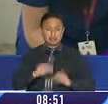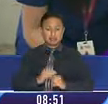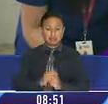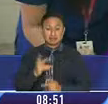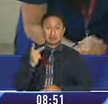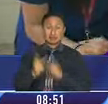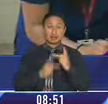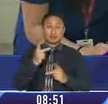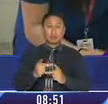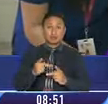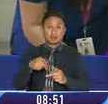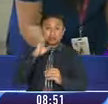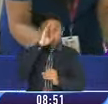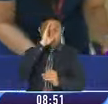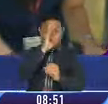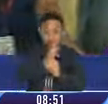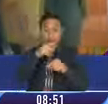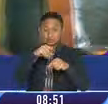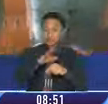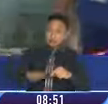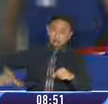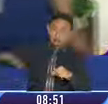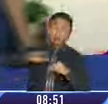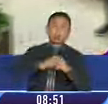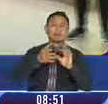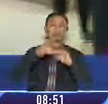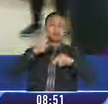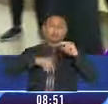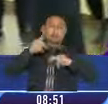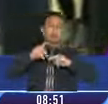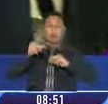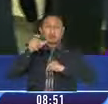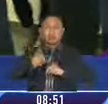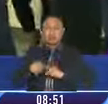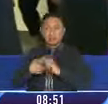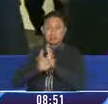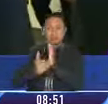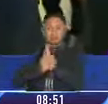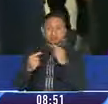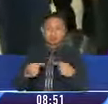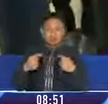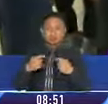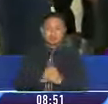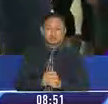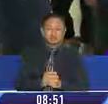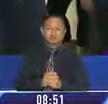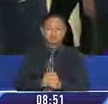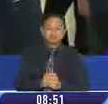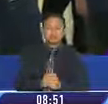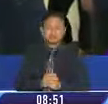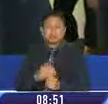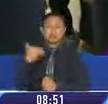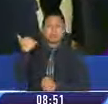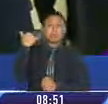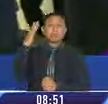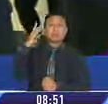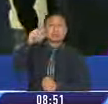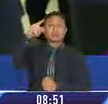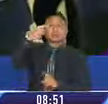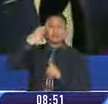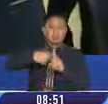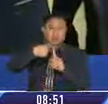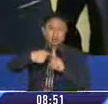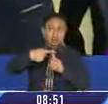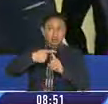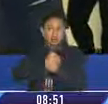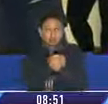tiene como fin mejoramiento de infraestructura, el tema de capacitación permanente, pero sobre todo, el cariño que le tienen aquí en el mercado de Solanda